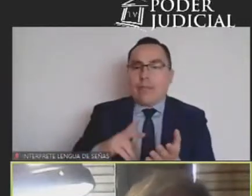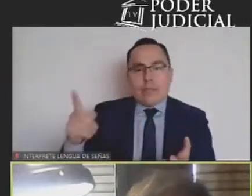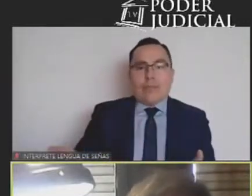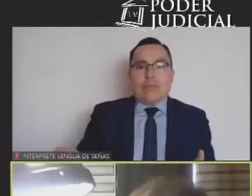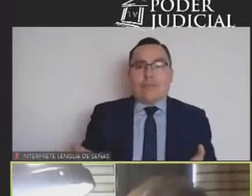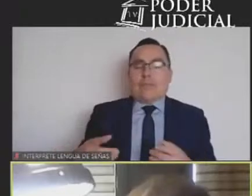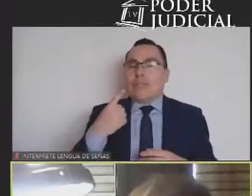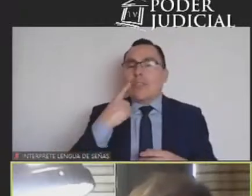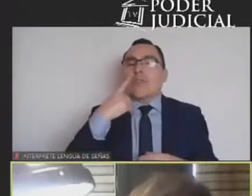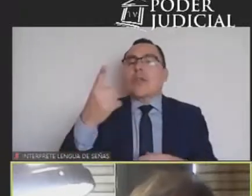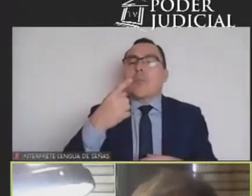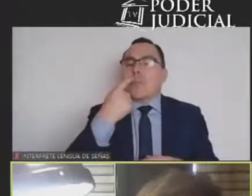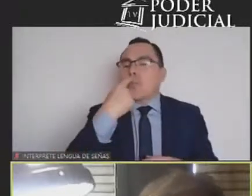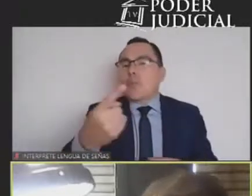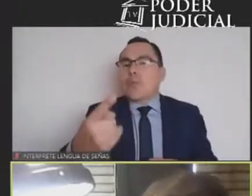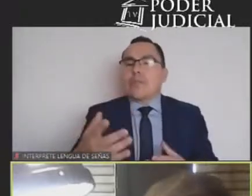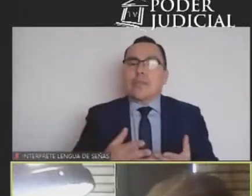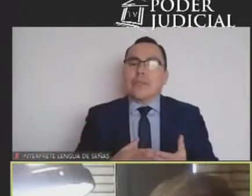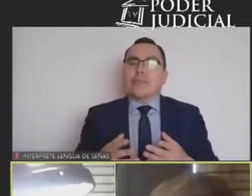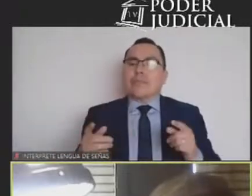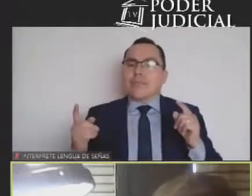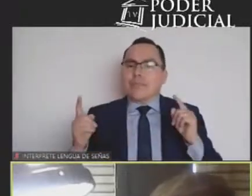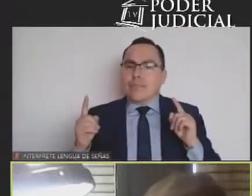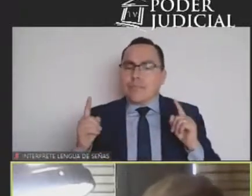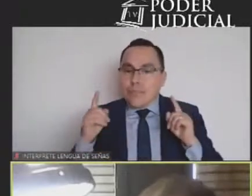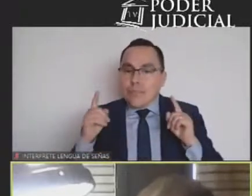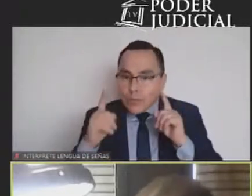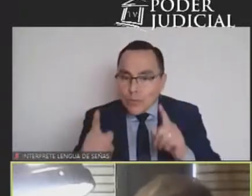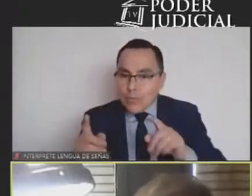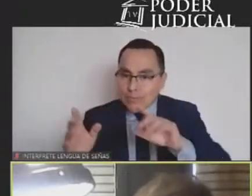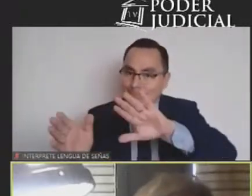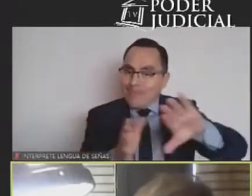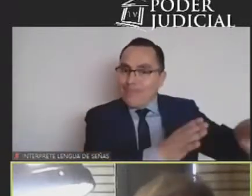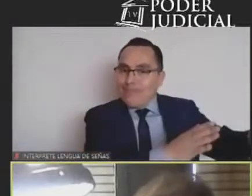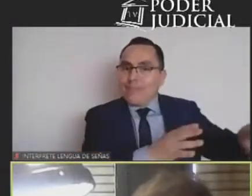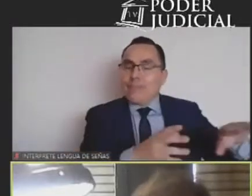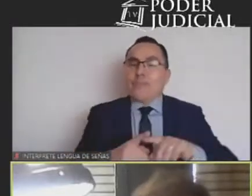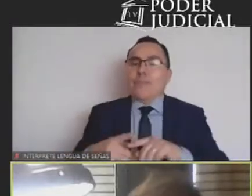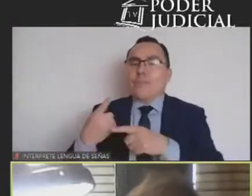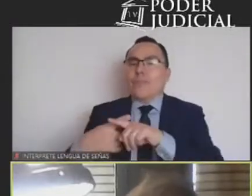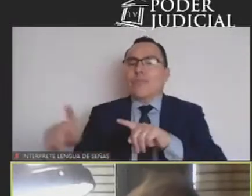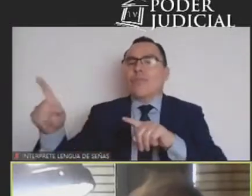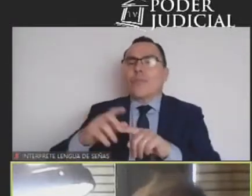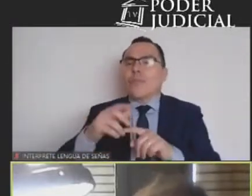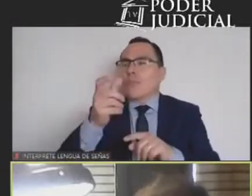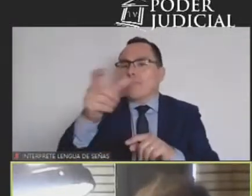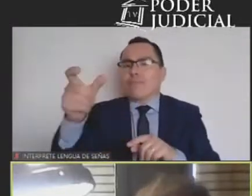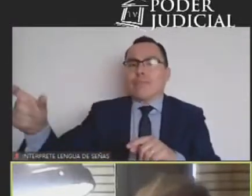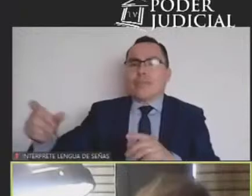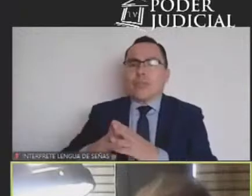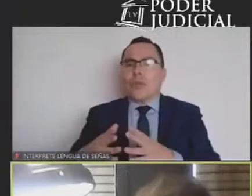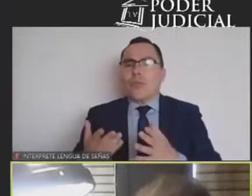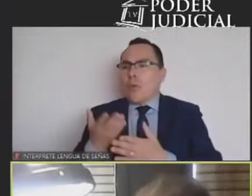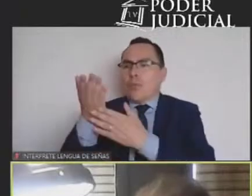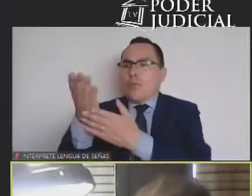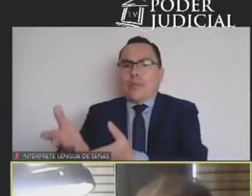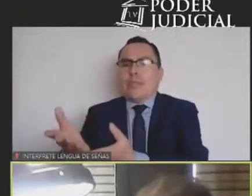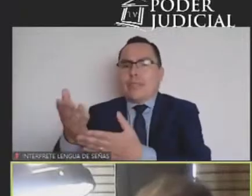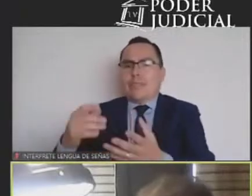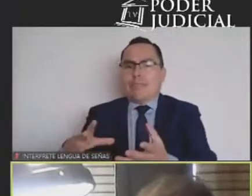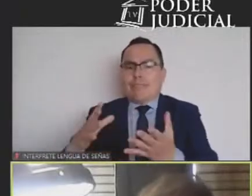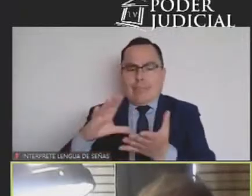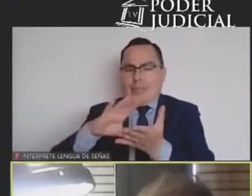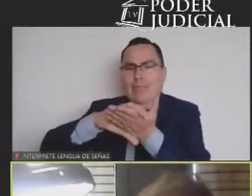pregunta, y yo estoy totalmente de acuerdo, pero no así cuando se refiere a asuntos que es como poner en las manos de las personas